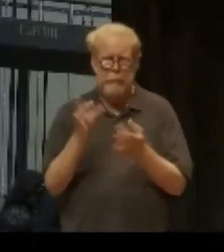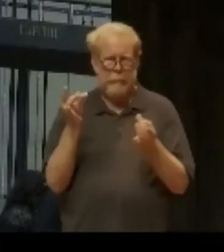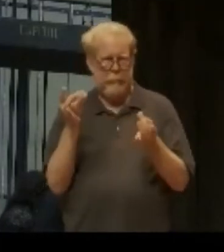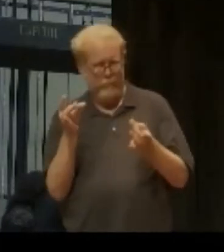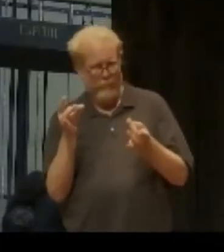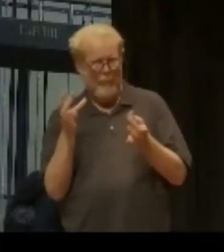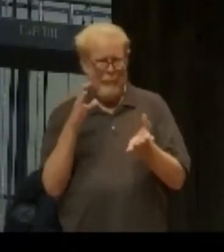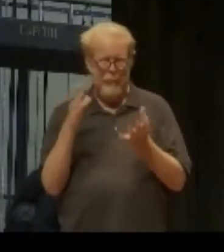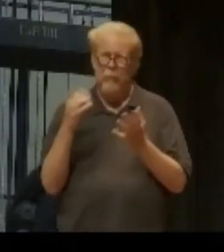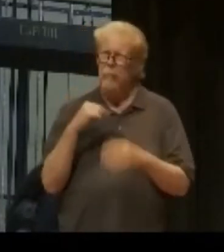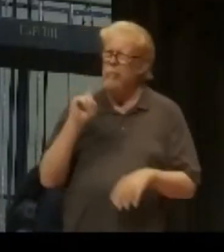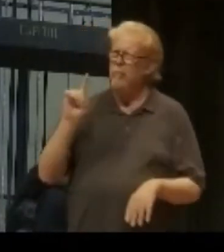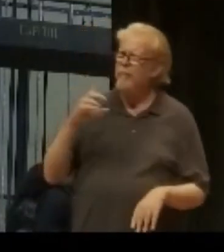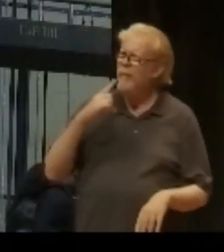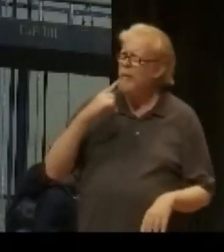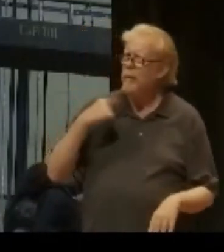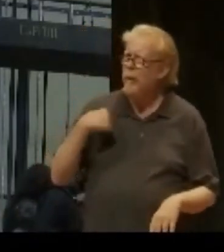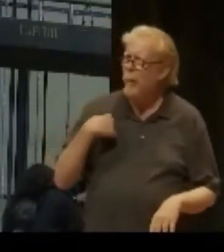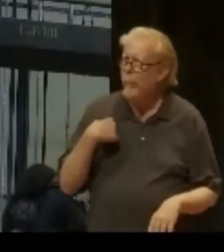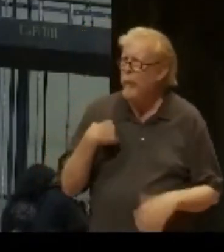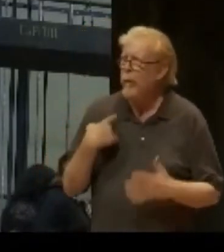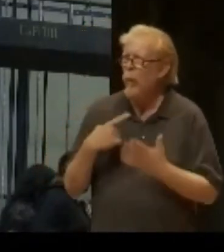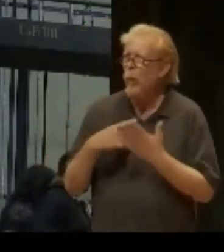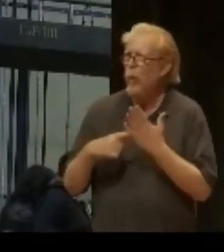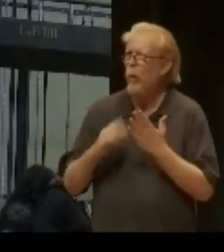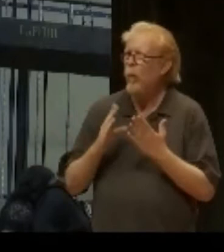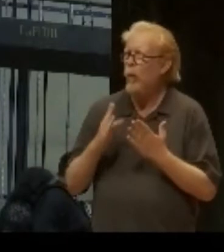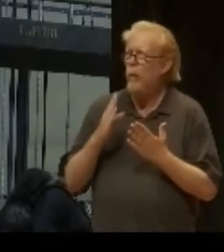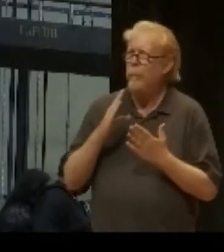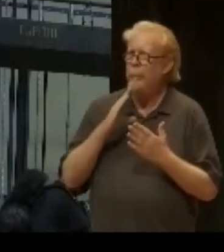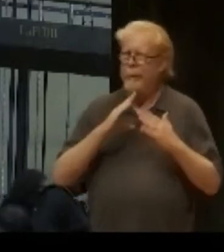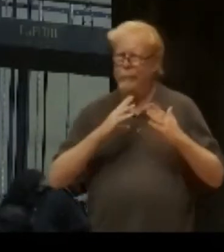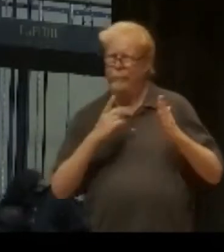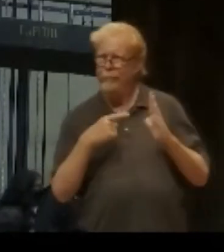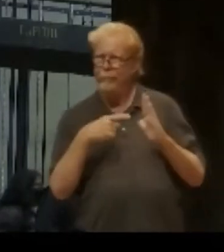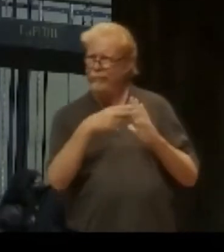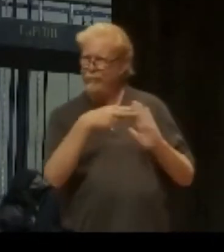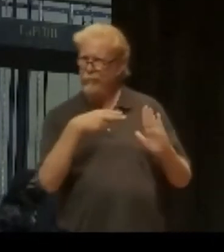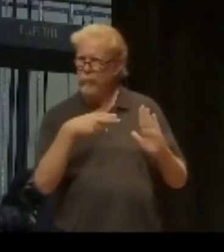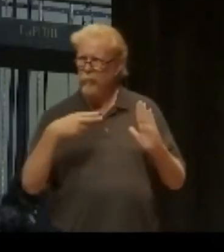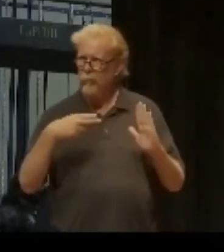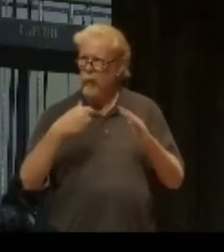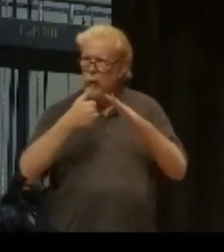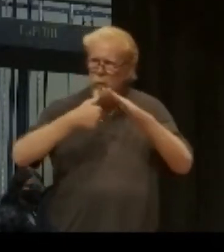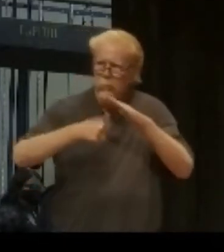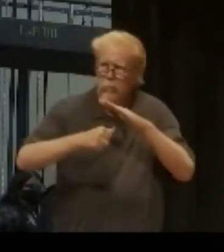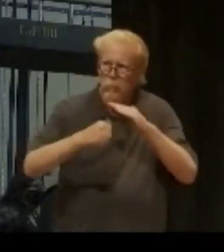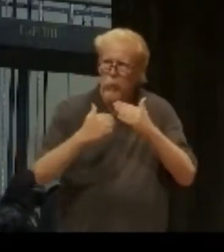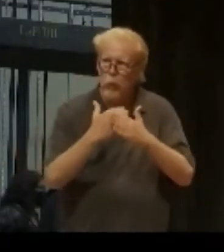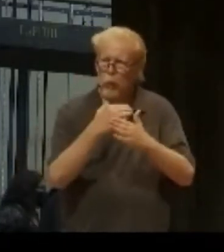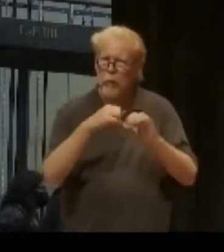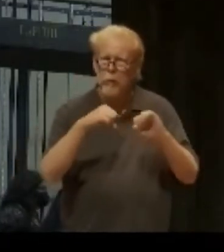las cosas que nosotros le dimos al Estado fue, ok, díganme cómo hubiera sido la calificación en